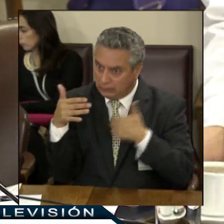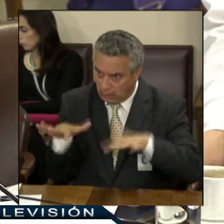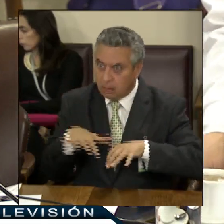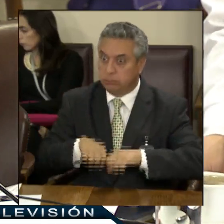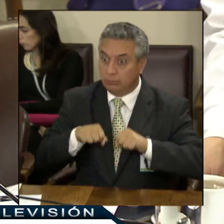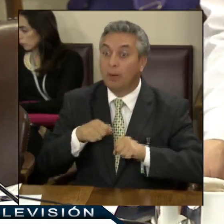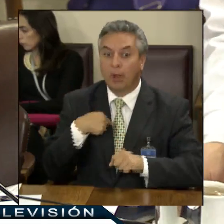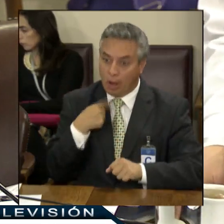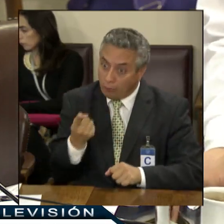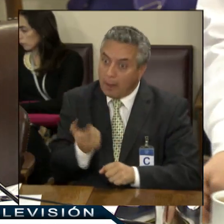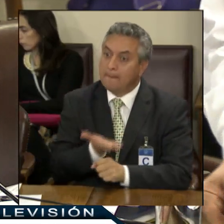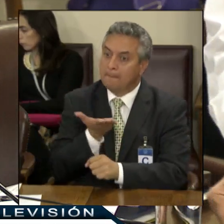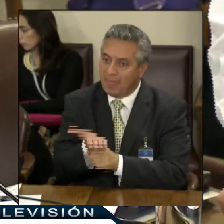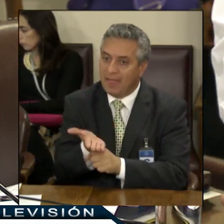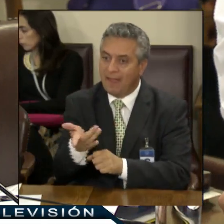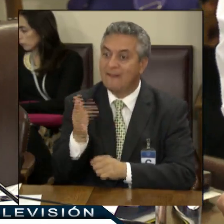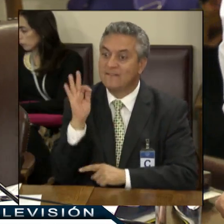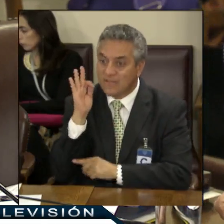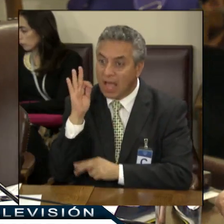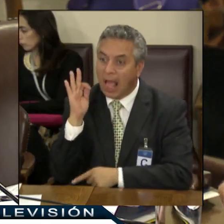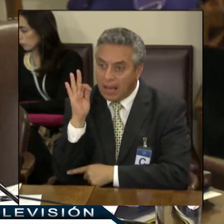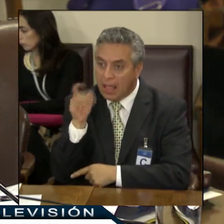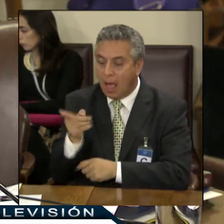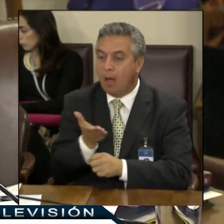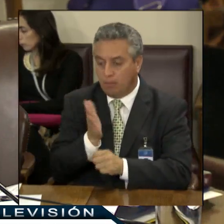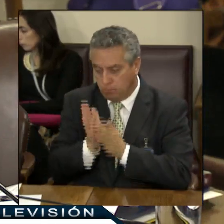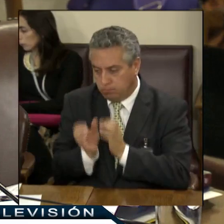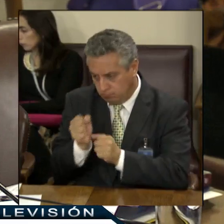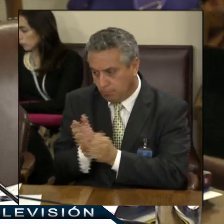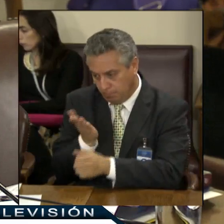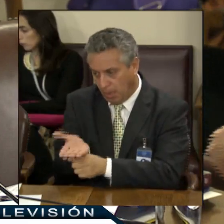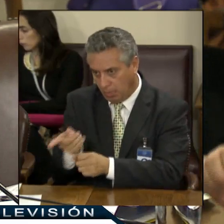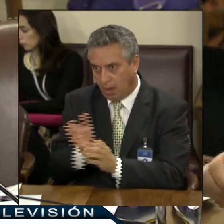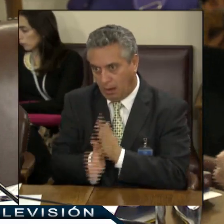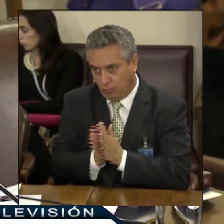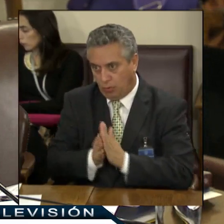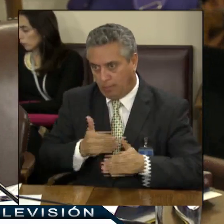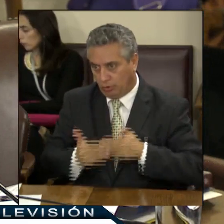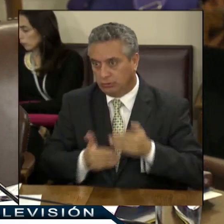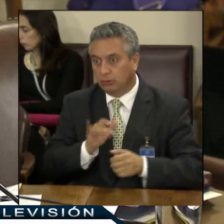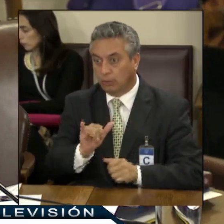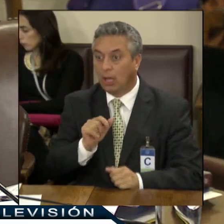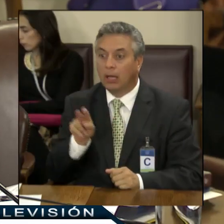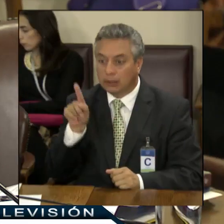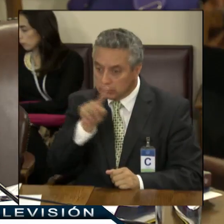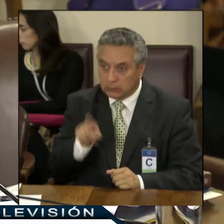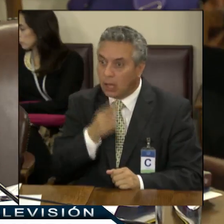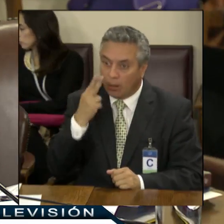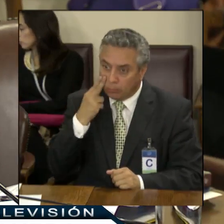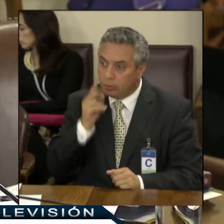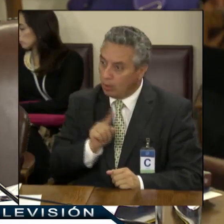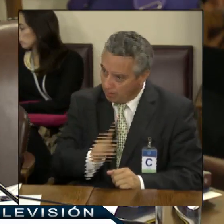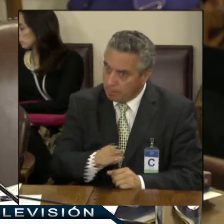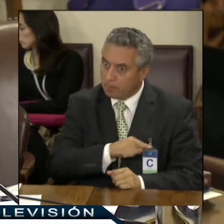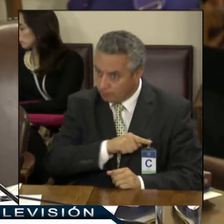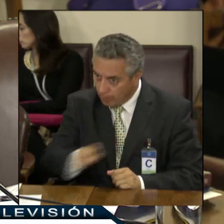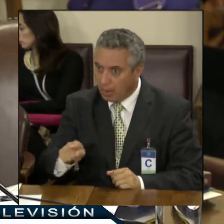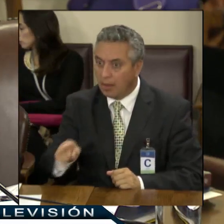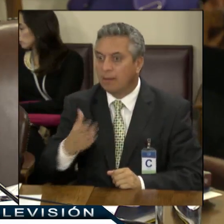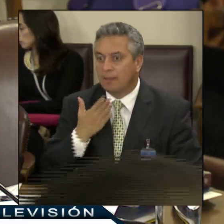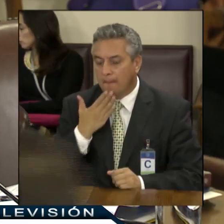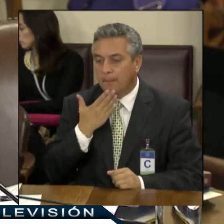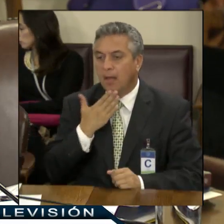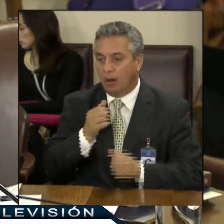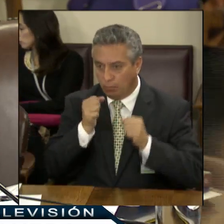quizás pedir que la fiscalía pueda acelerar este proceso que lo podamos ver en servicio impuesto interno enviar al servicio impuesto interno y que